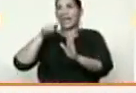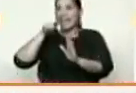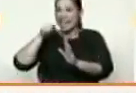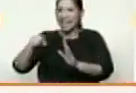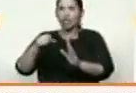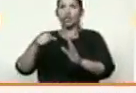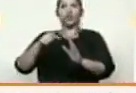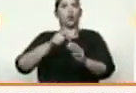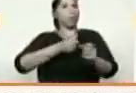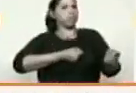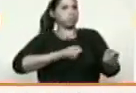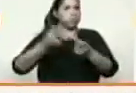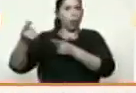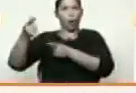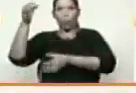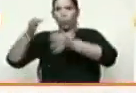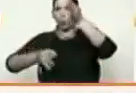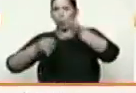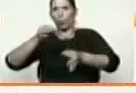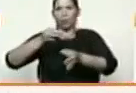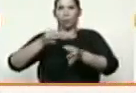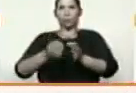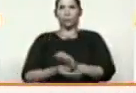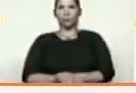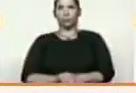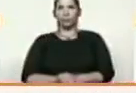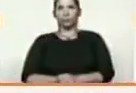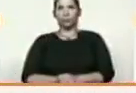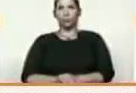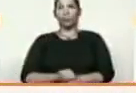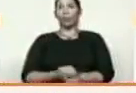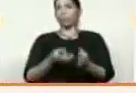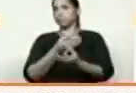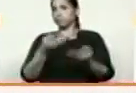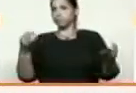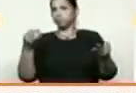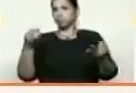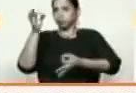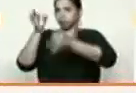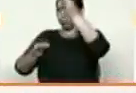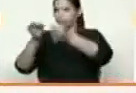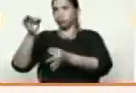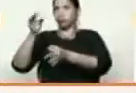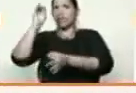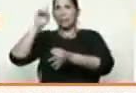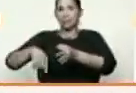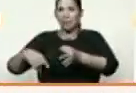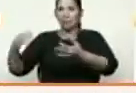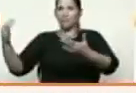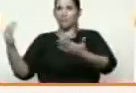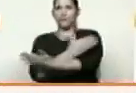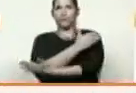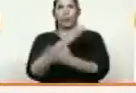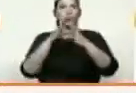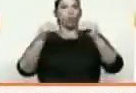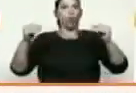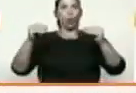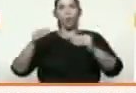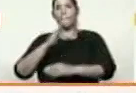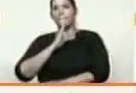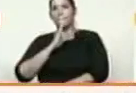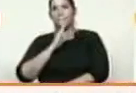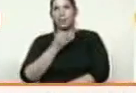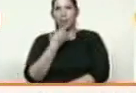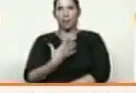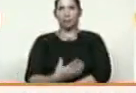tribunales extraordinarios y además serán confiscados o incautados todos sus bienes.